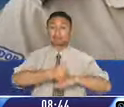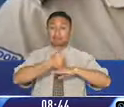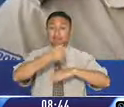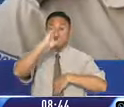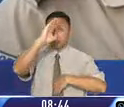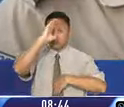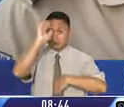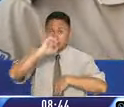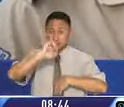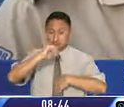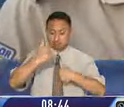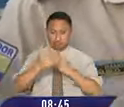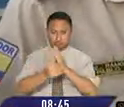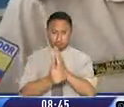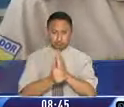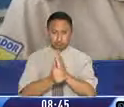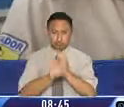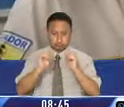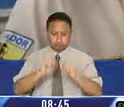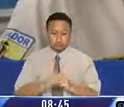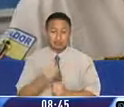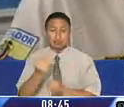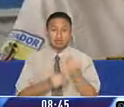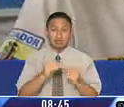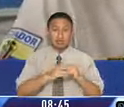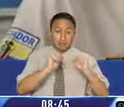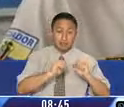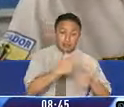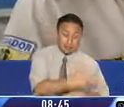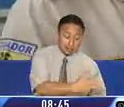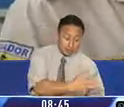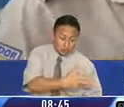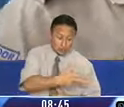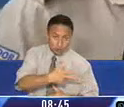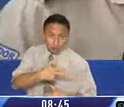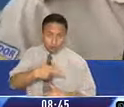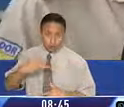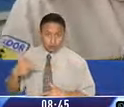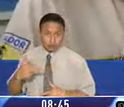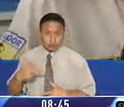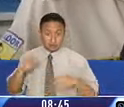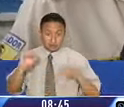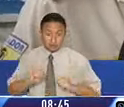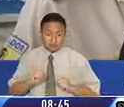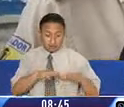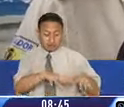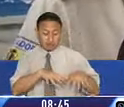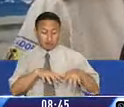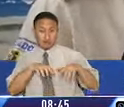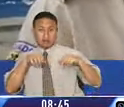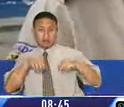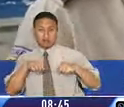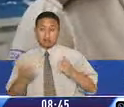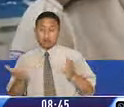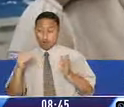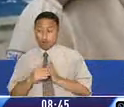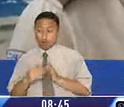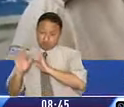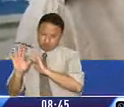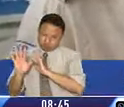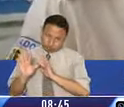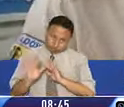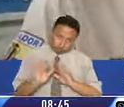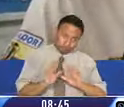están capacitados y lo que está haciendo es una maniobra para evadir y replegarse un poco para organizarnos nuevamente